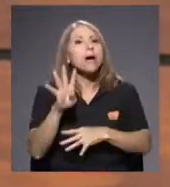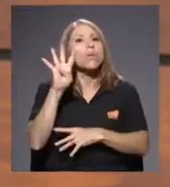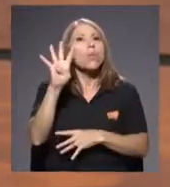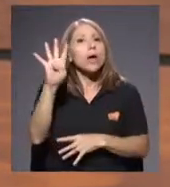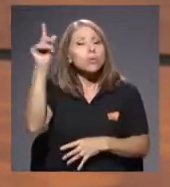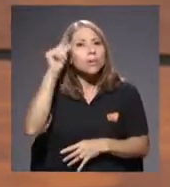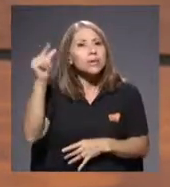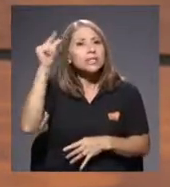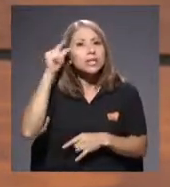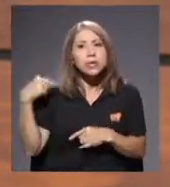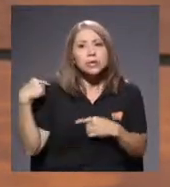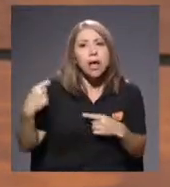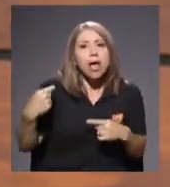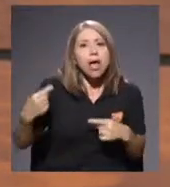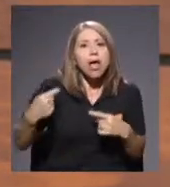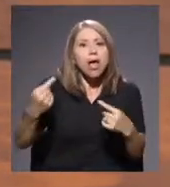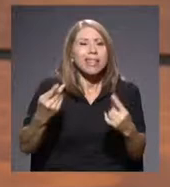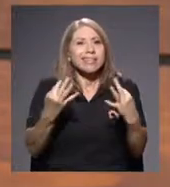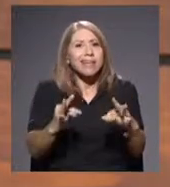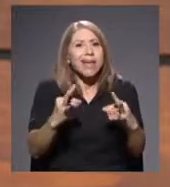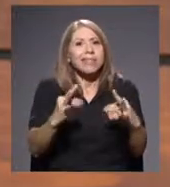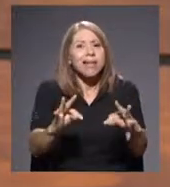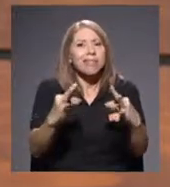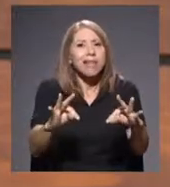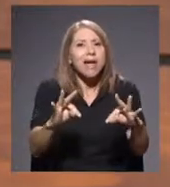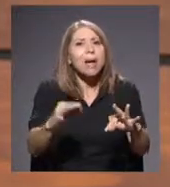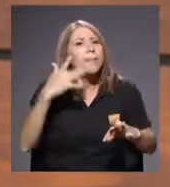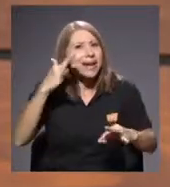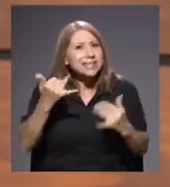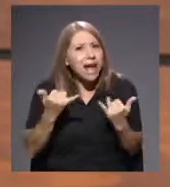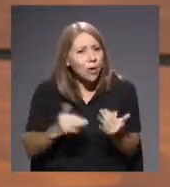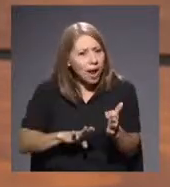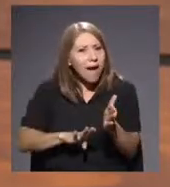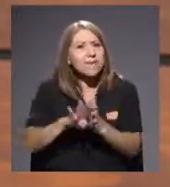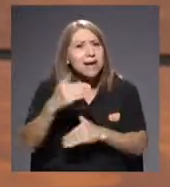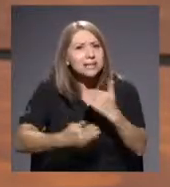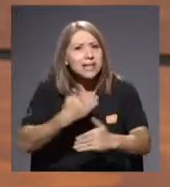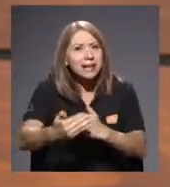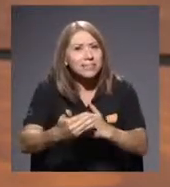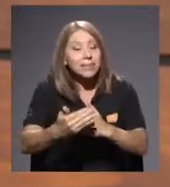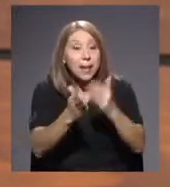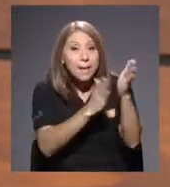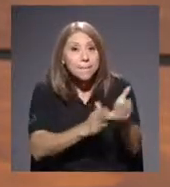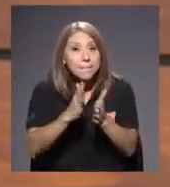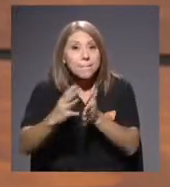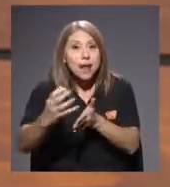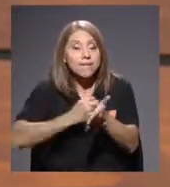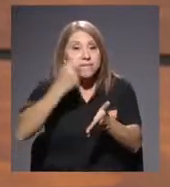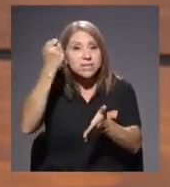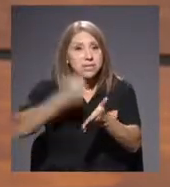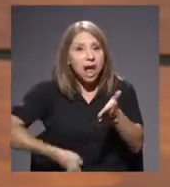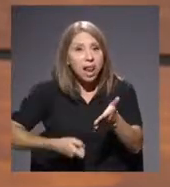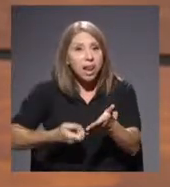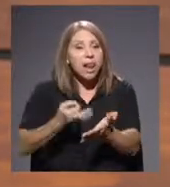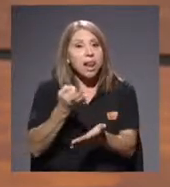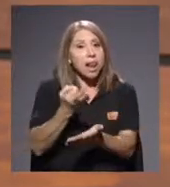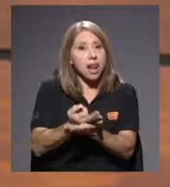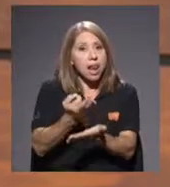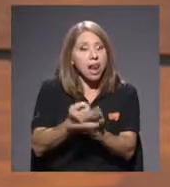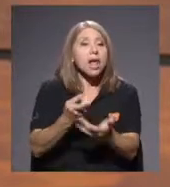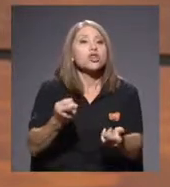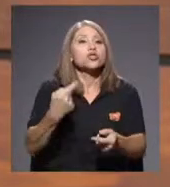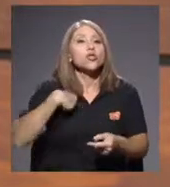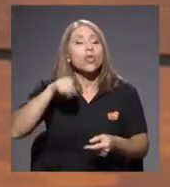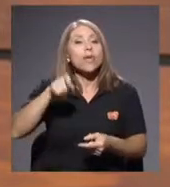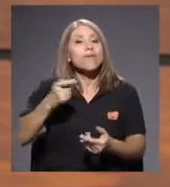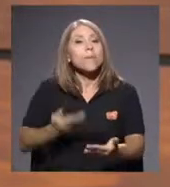¿verdad? Y bueno, parece que ahora se va a avanzar. Yo con plan fiscal quiero plantear algo, y es que la estructura tributaria de un país